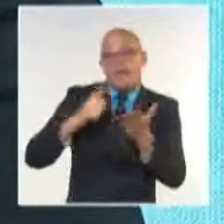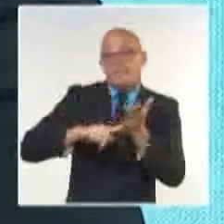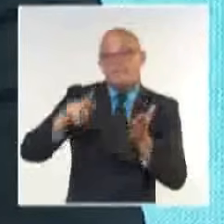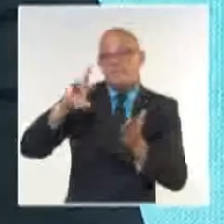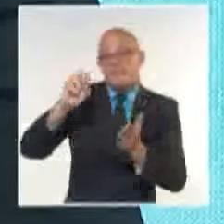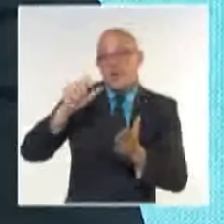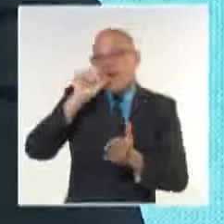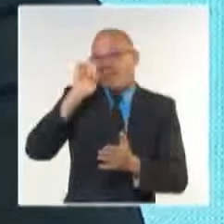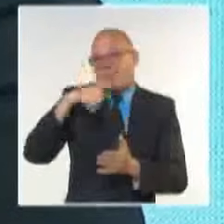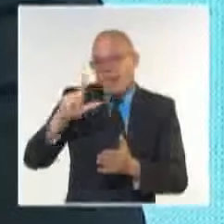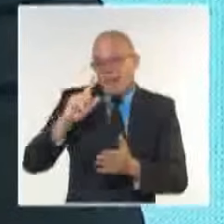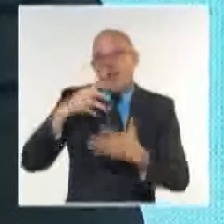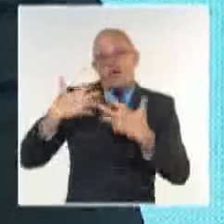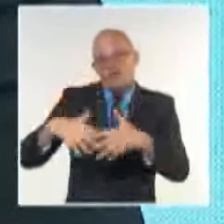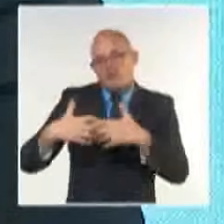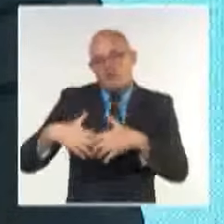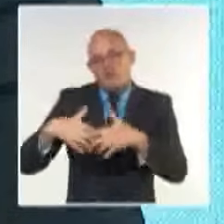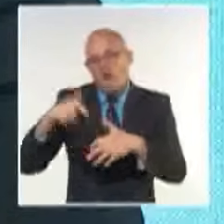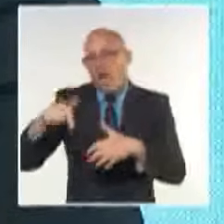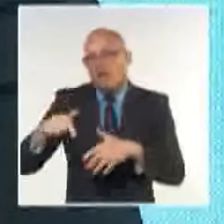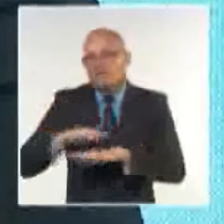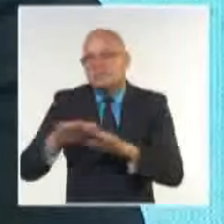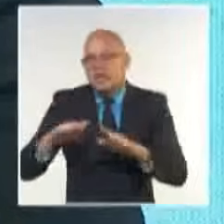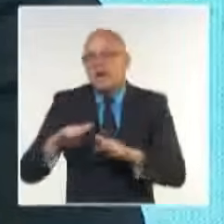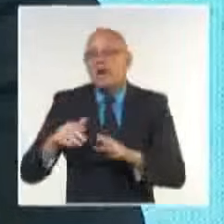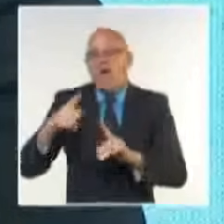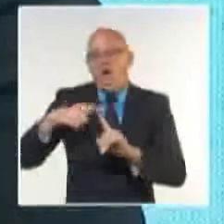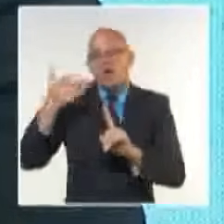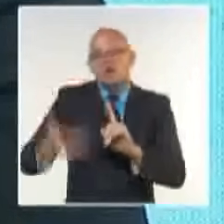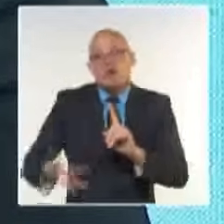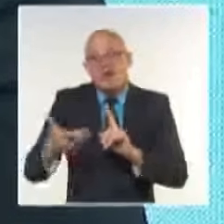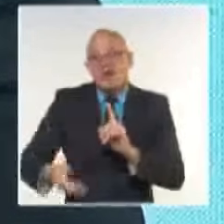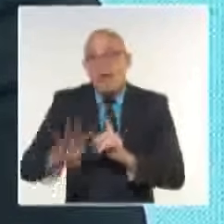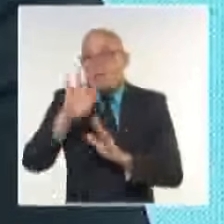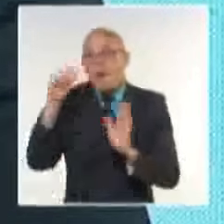la necesidad que tiene la capital, pero 4.000 toneladas que la dirección del